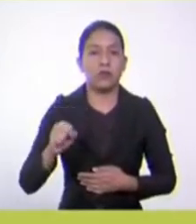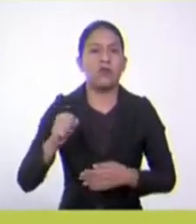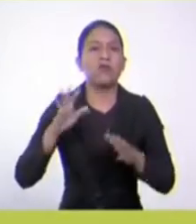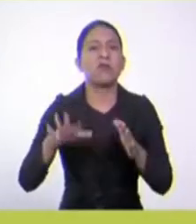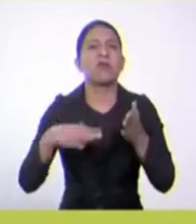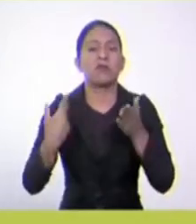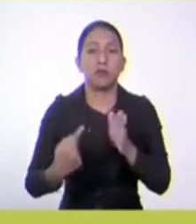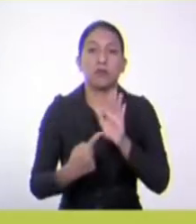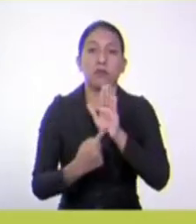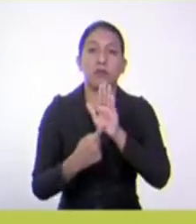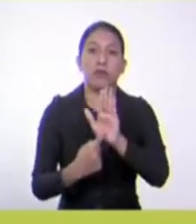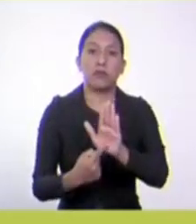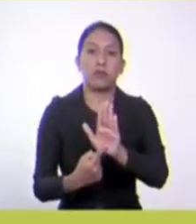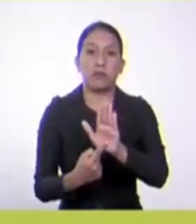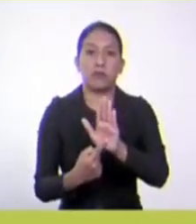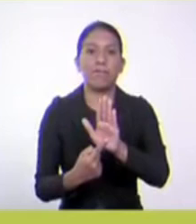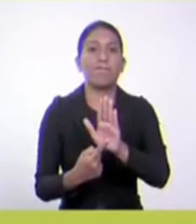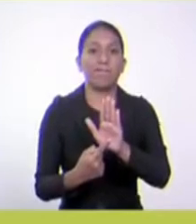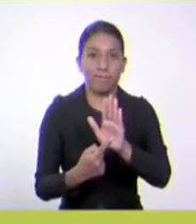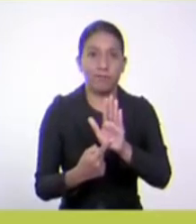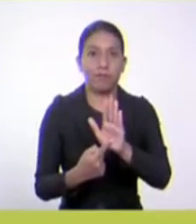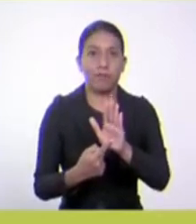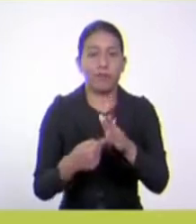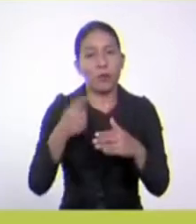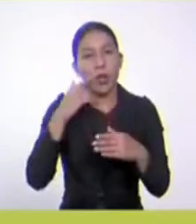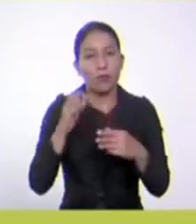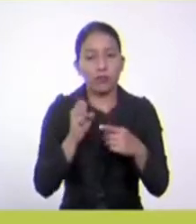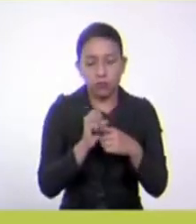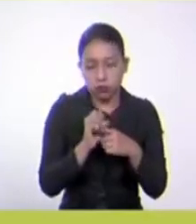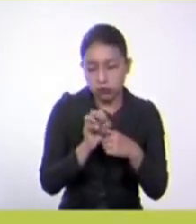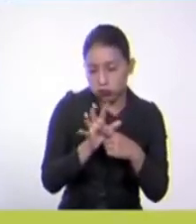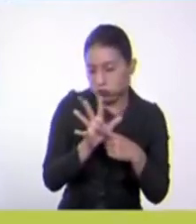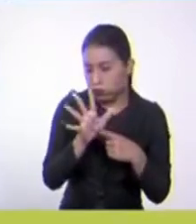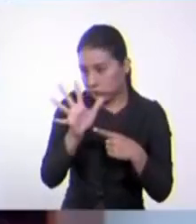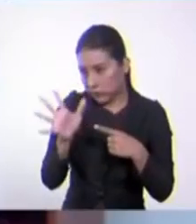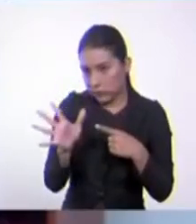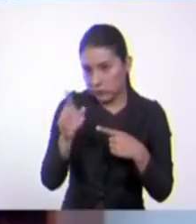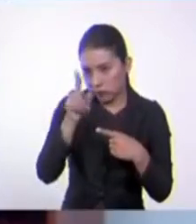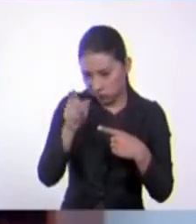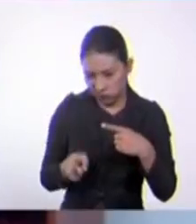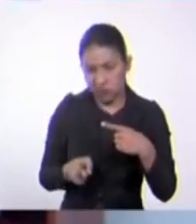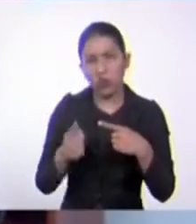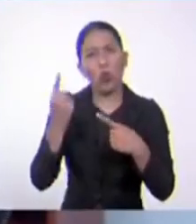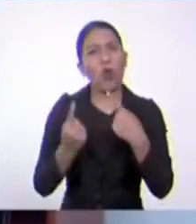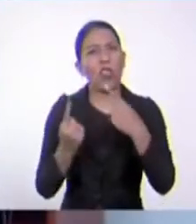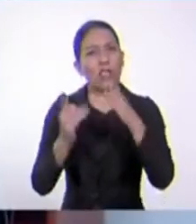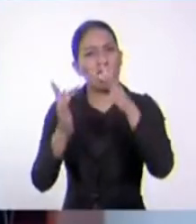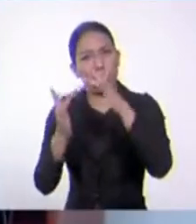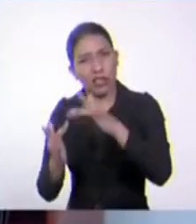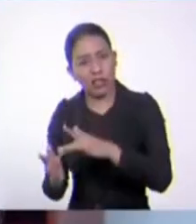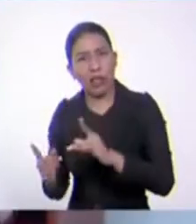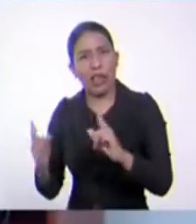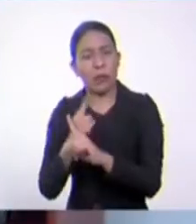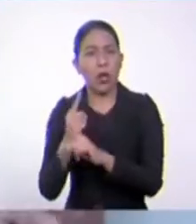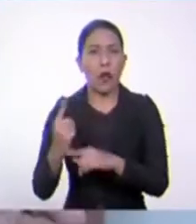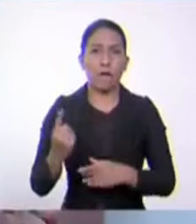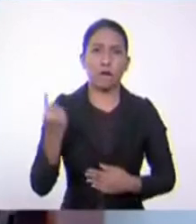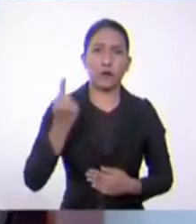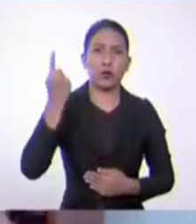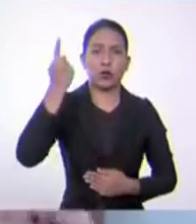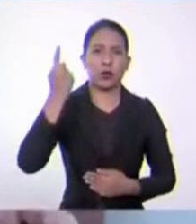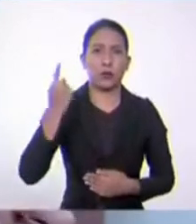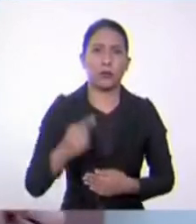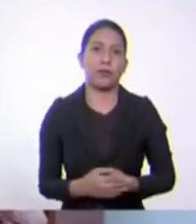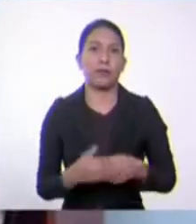son esquemas de manera ramificada para poder entender las relaciones evolutivas entre los